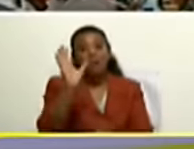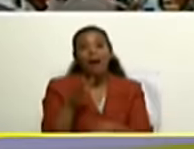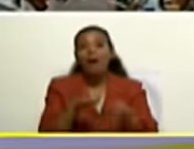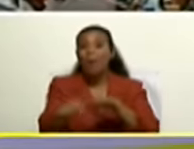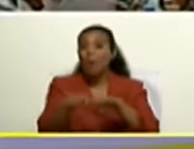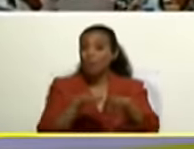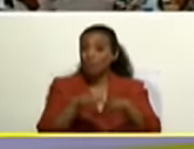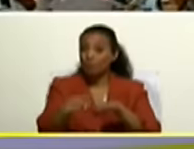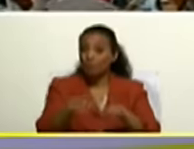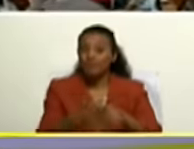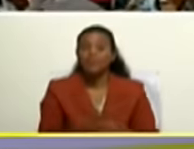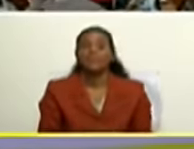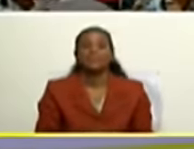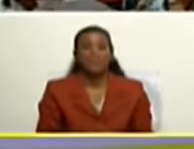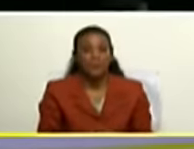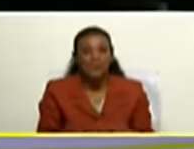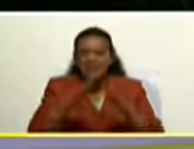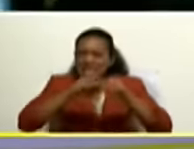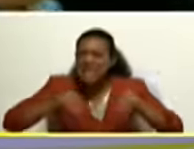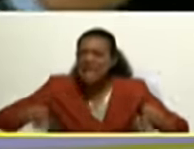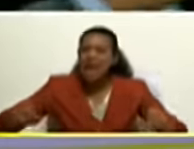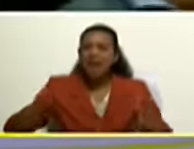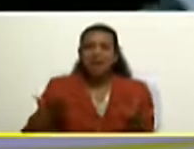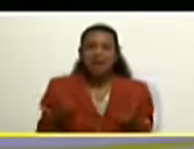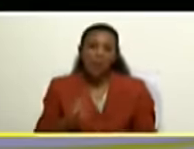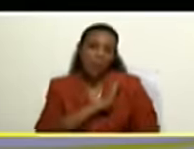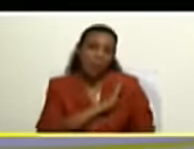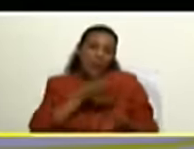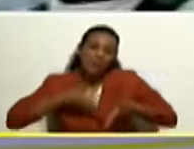en el estado Cojedes, tierra natal de Silita.